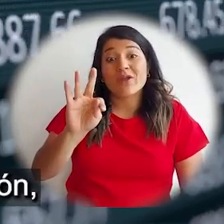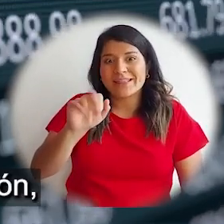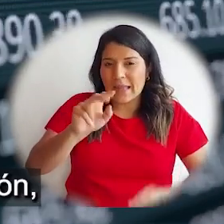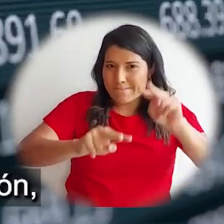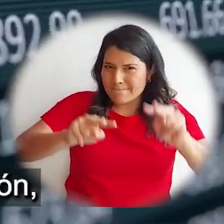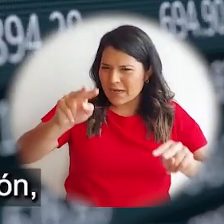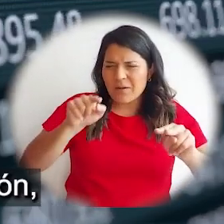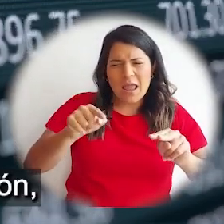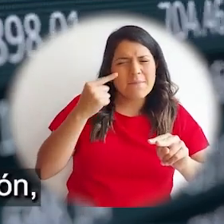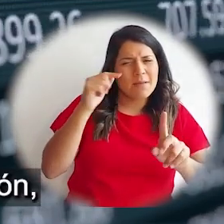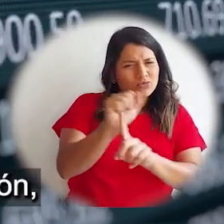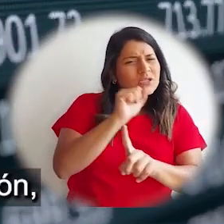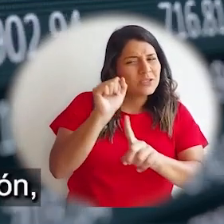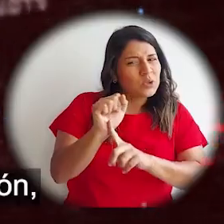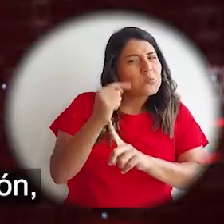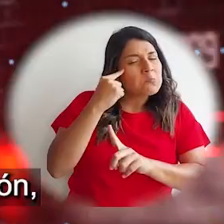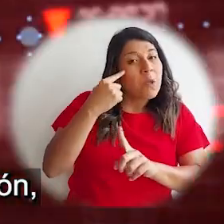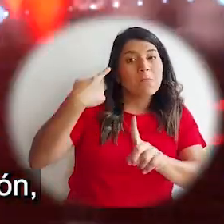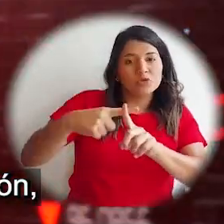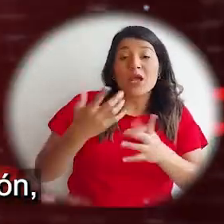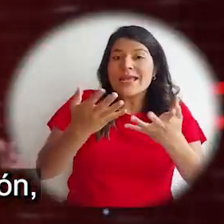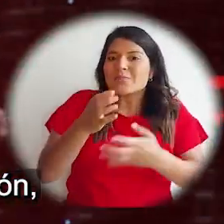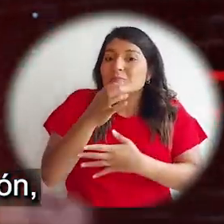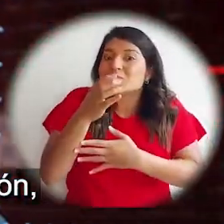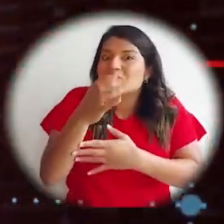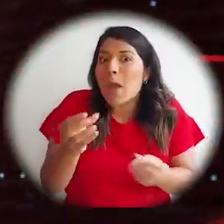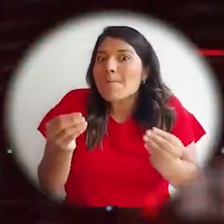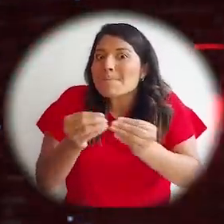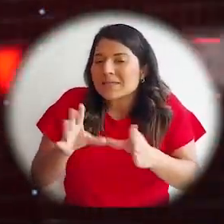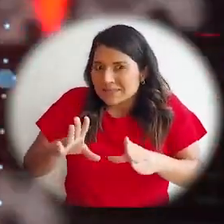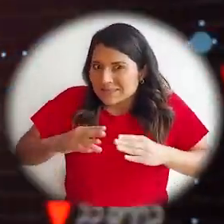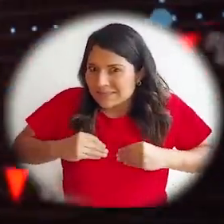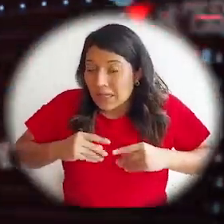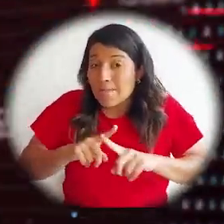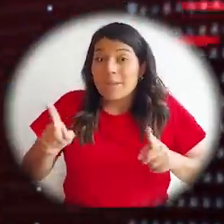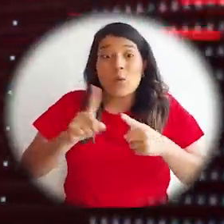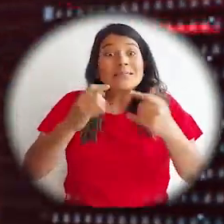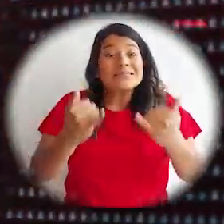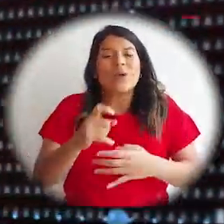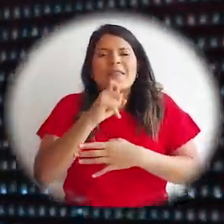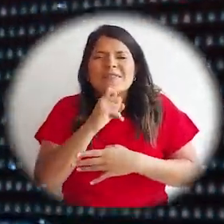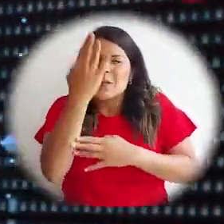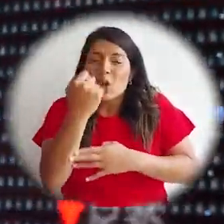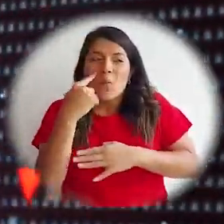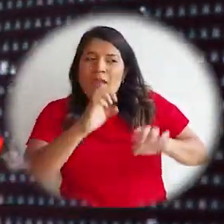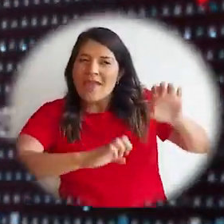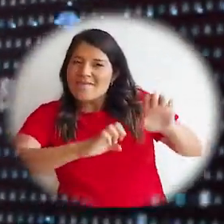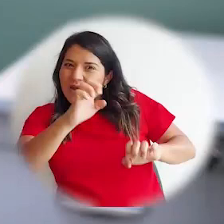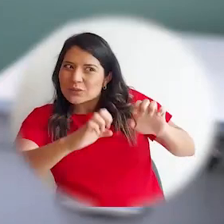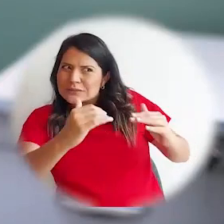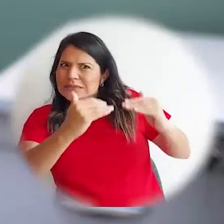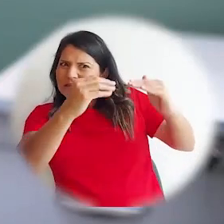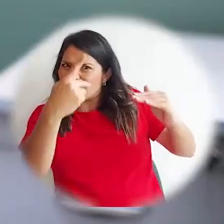estamos moderadamente positivos y nos gustaría sugerir un incremento en la exposición, pero de momento se dificulta por las valoraciones tan altas que vemos hoy